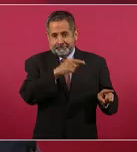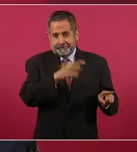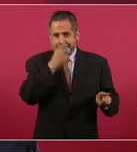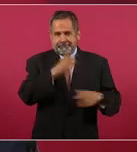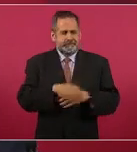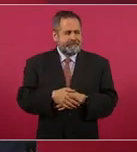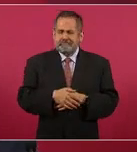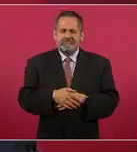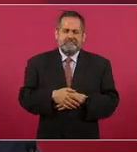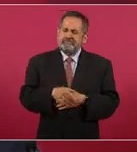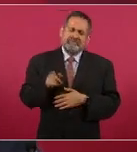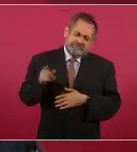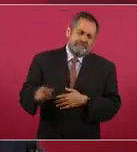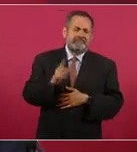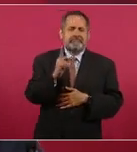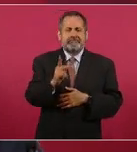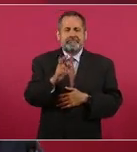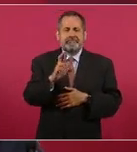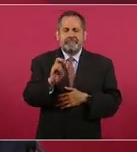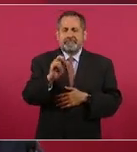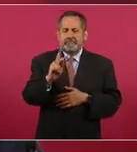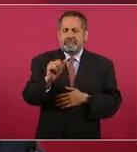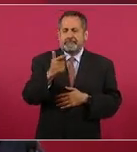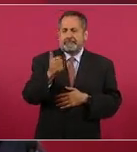esto es propaganda.